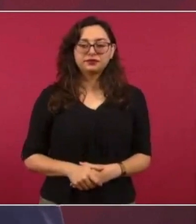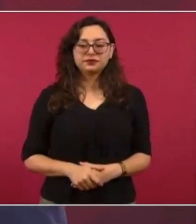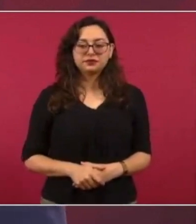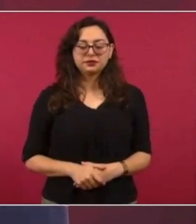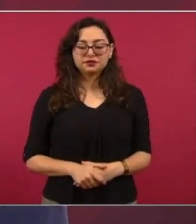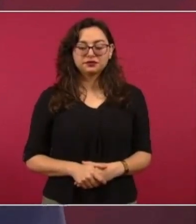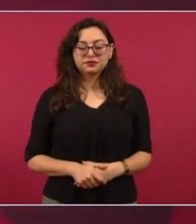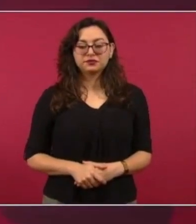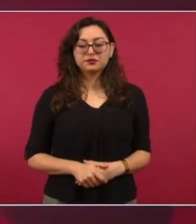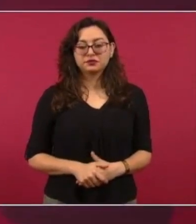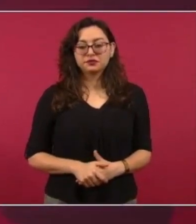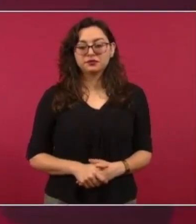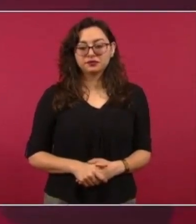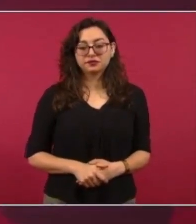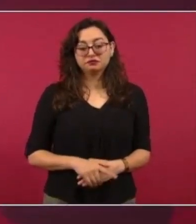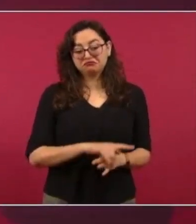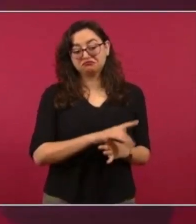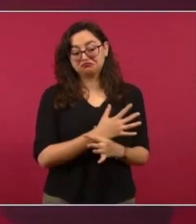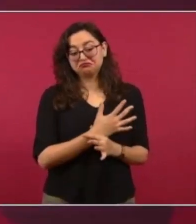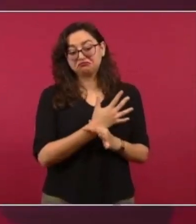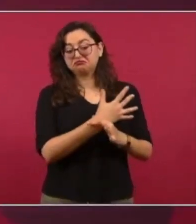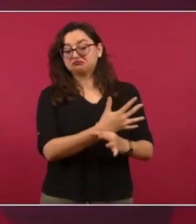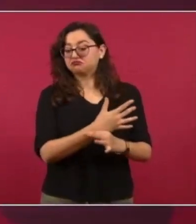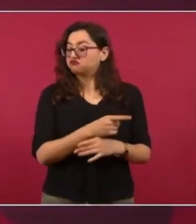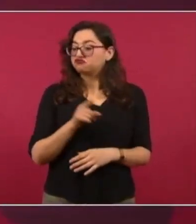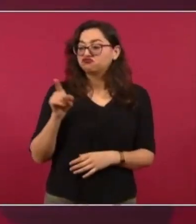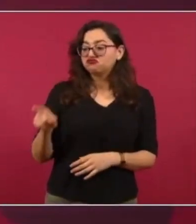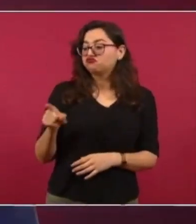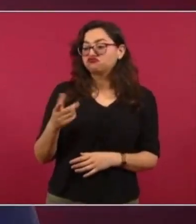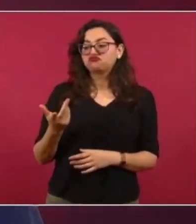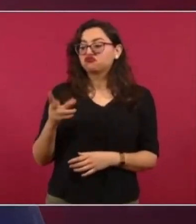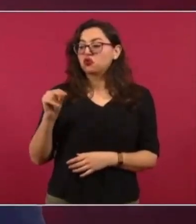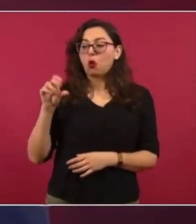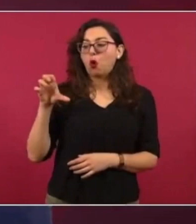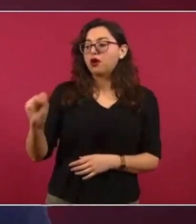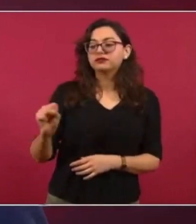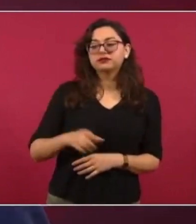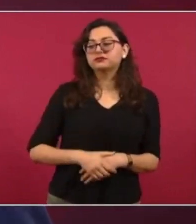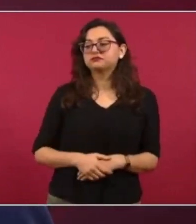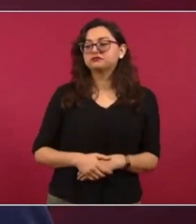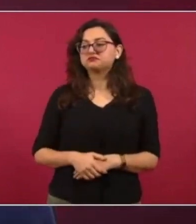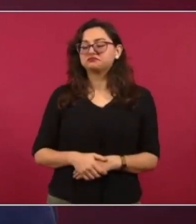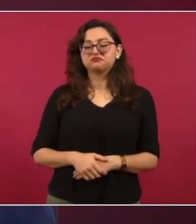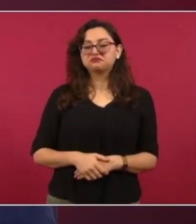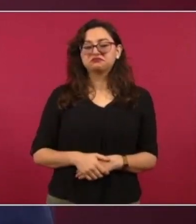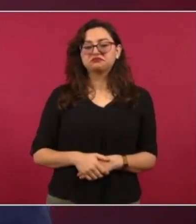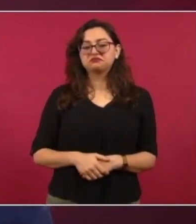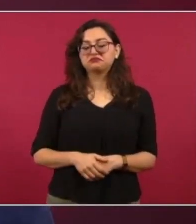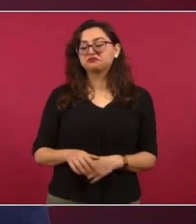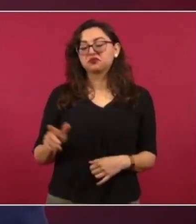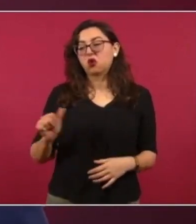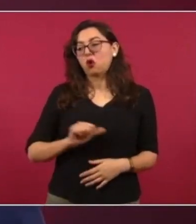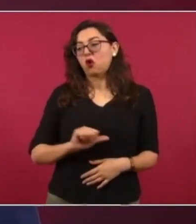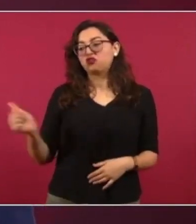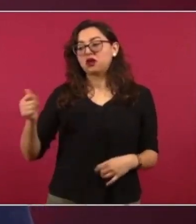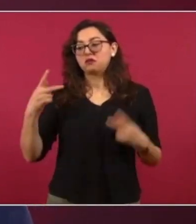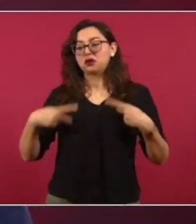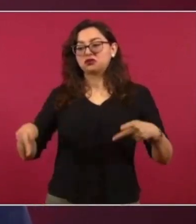Entonces ahora dicen que no es Ovidio, que fue un invento